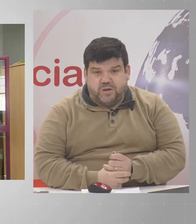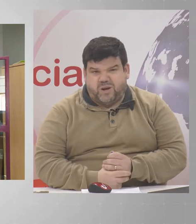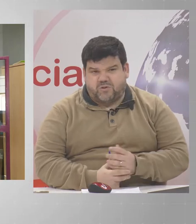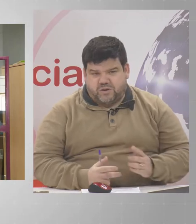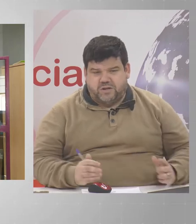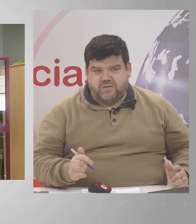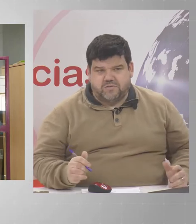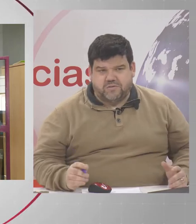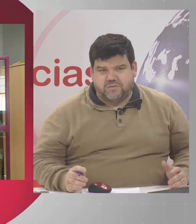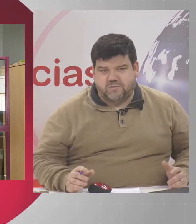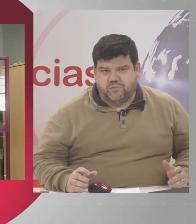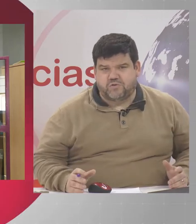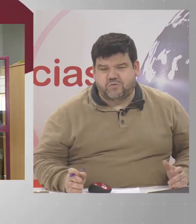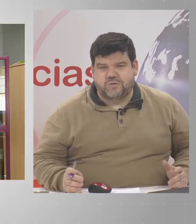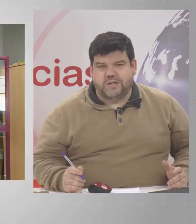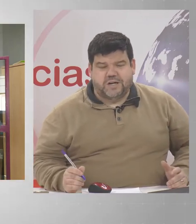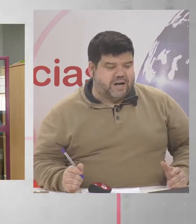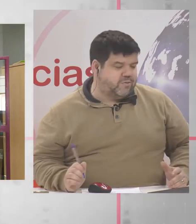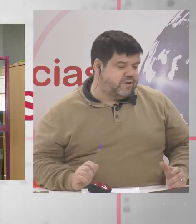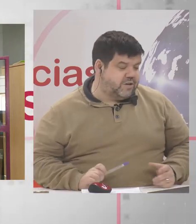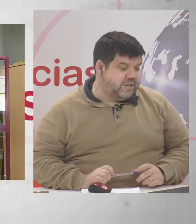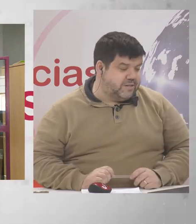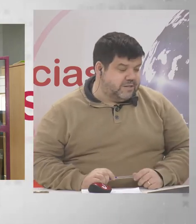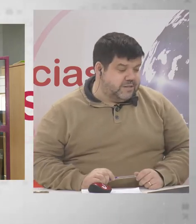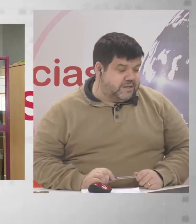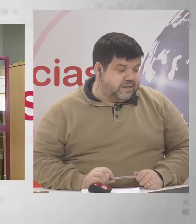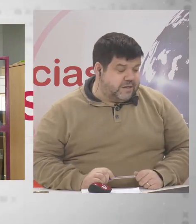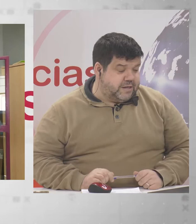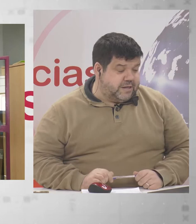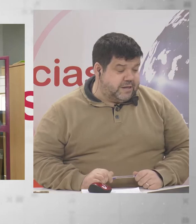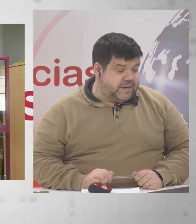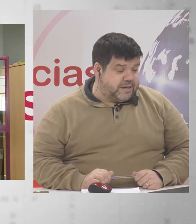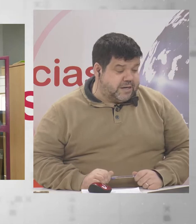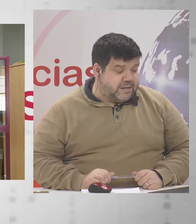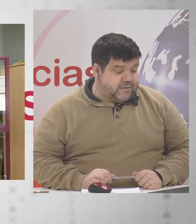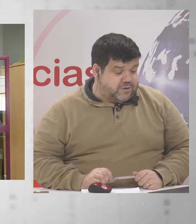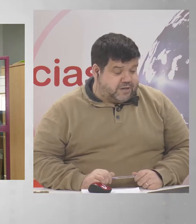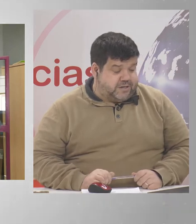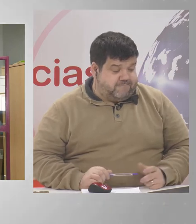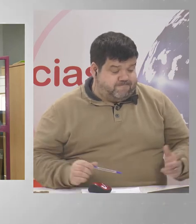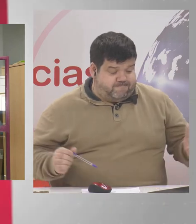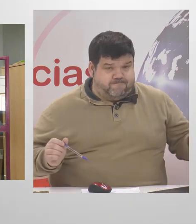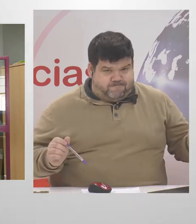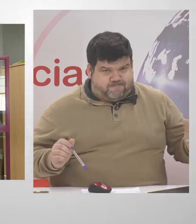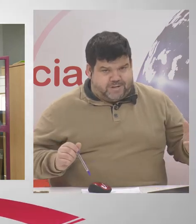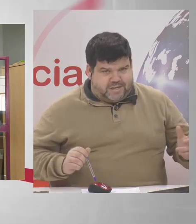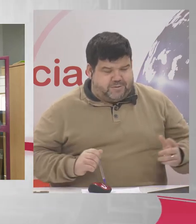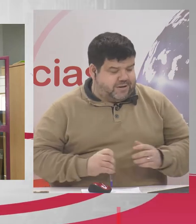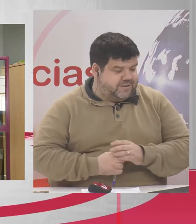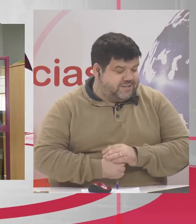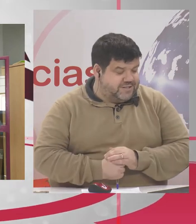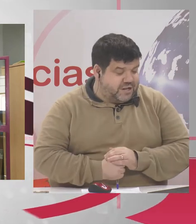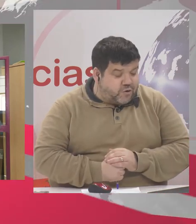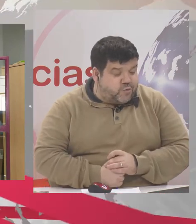apoyo y patrocinio por sus actuaciones en el skate. O sea que, ¿a qué